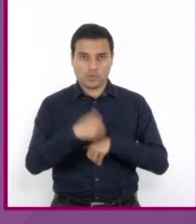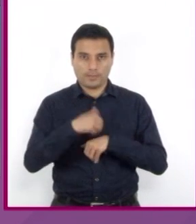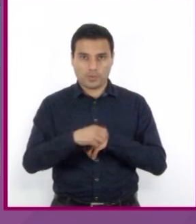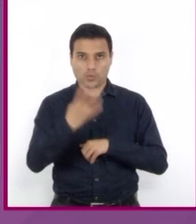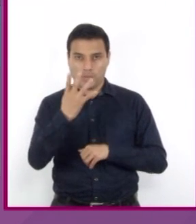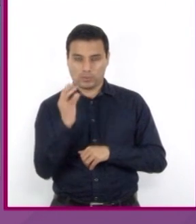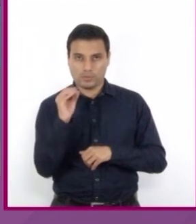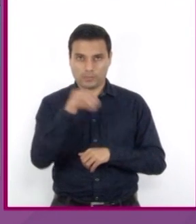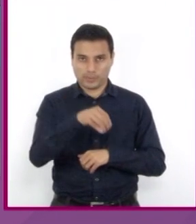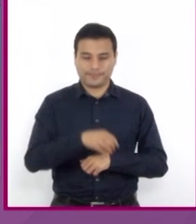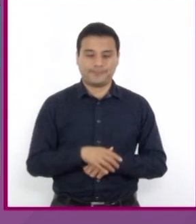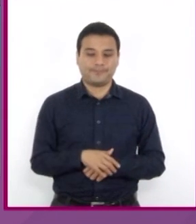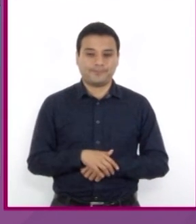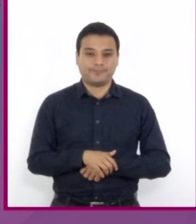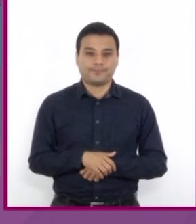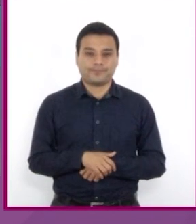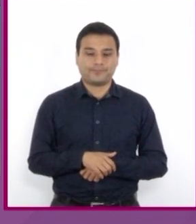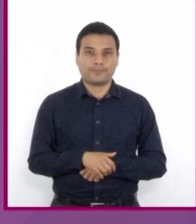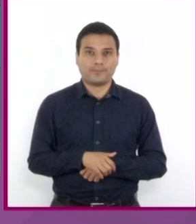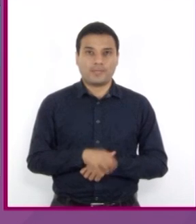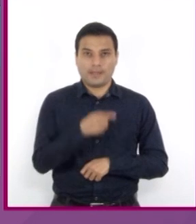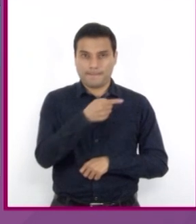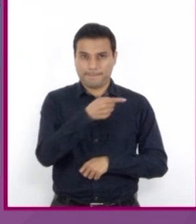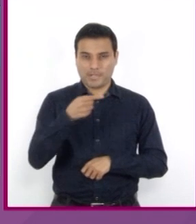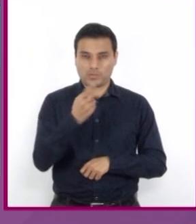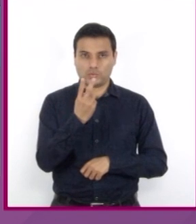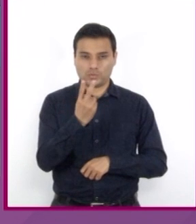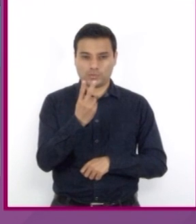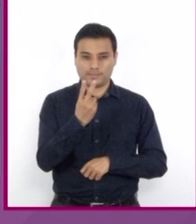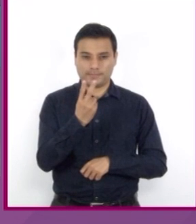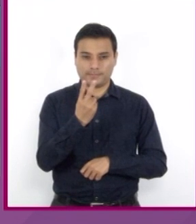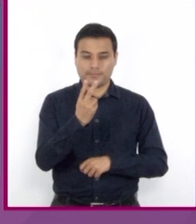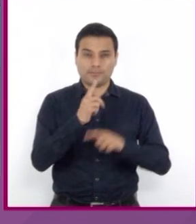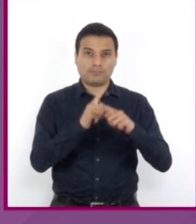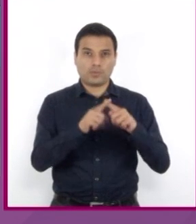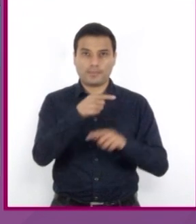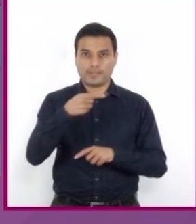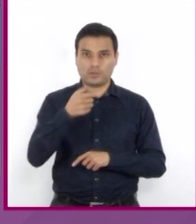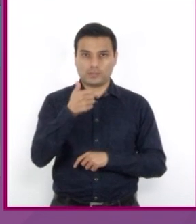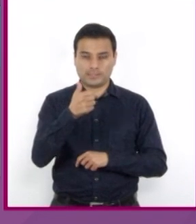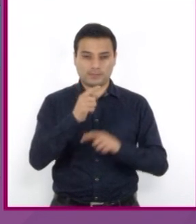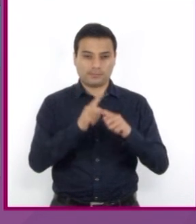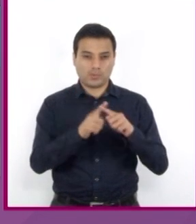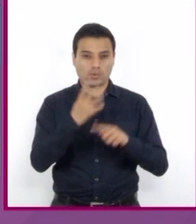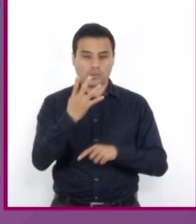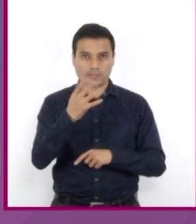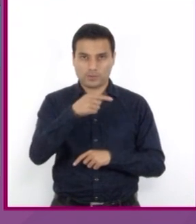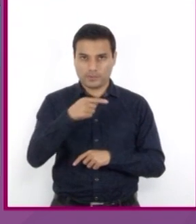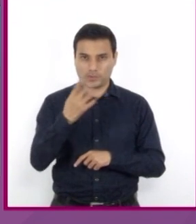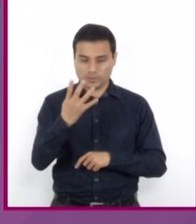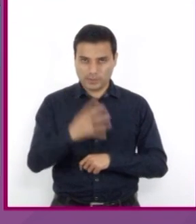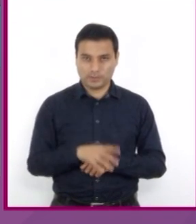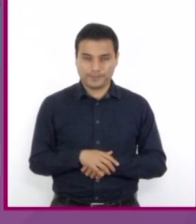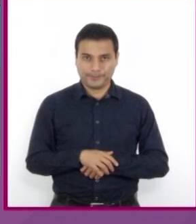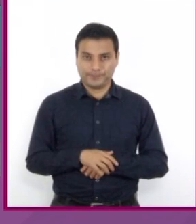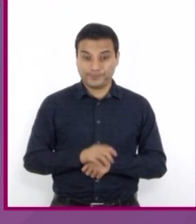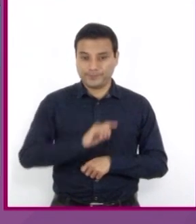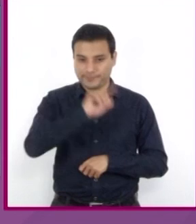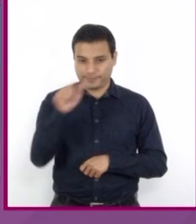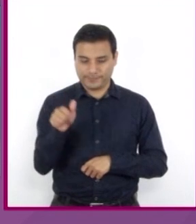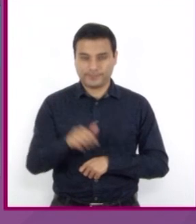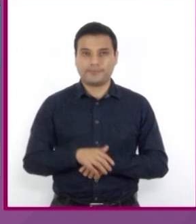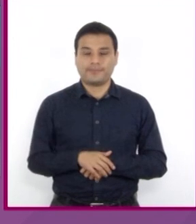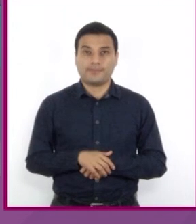n es igual a 4, tenemos 2 negativo que multiplica a 6 negativo por 4